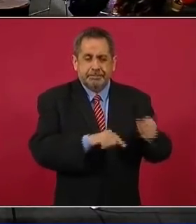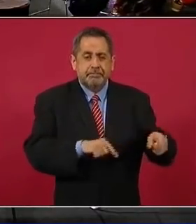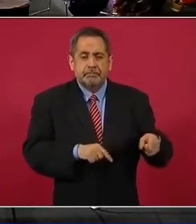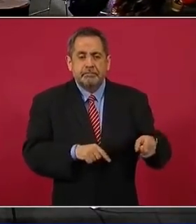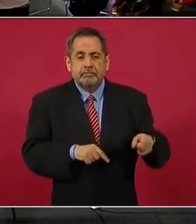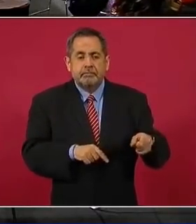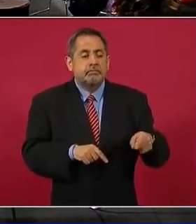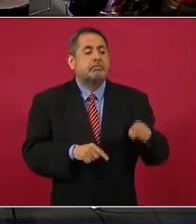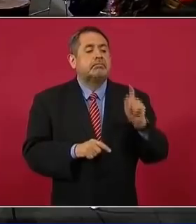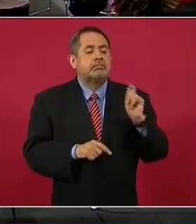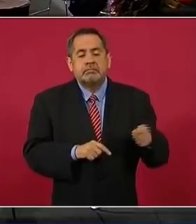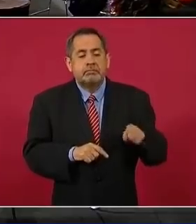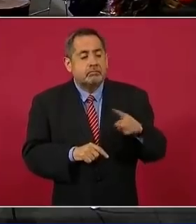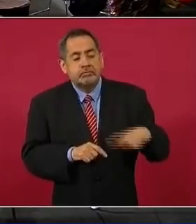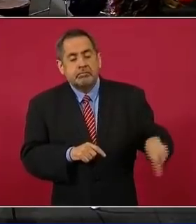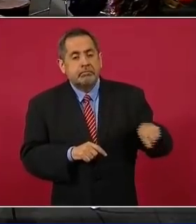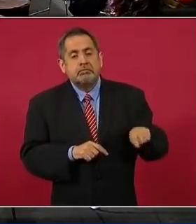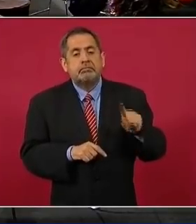ninguno